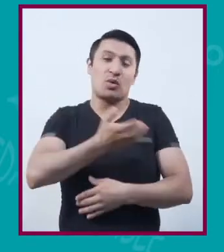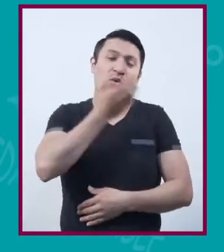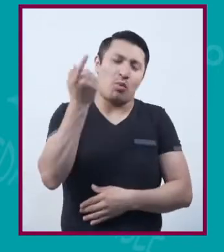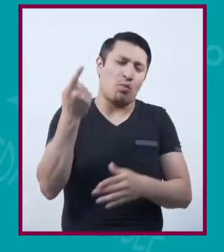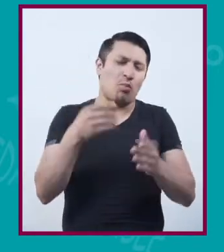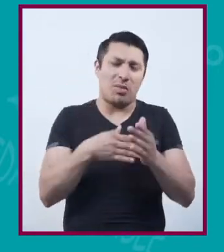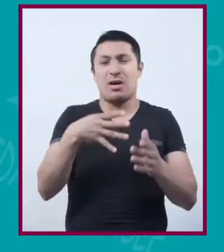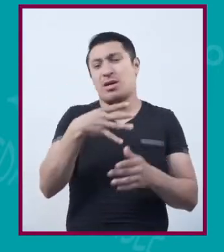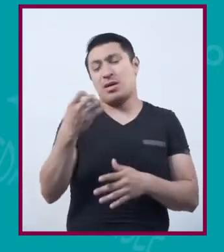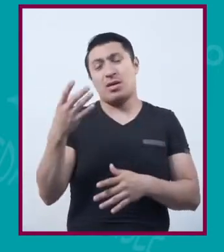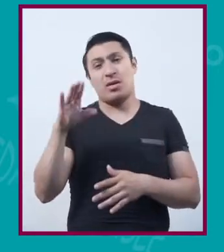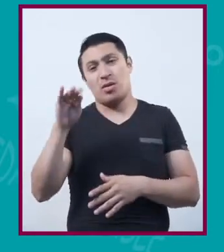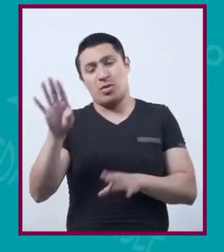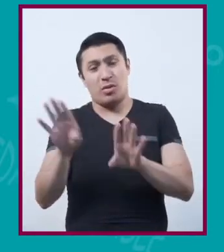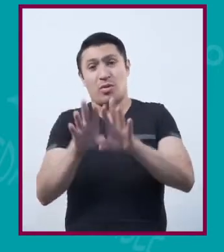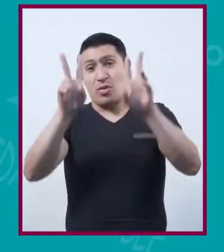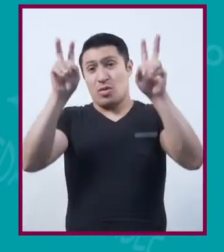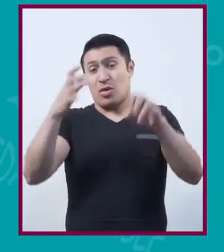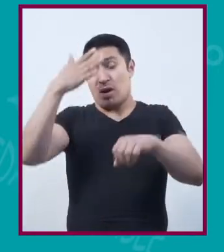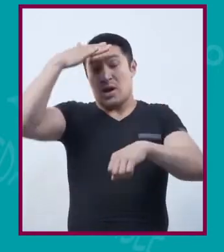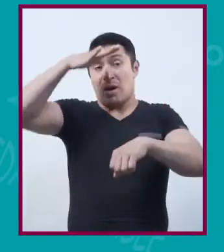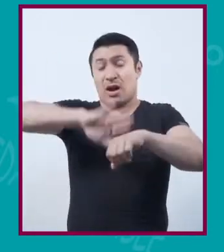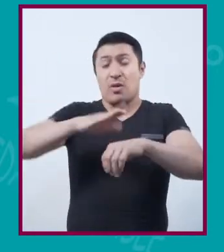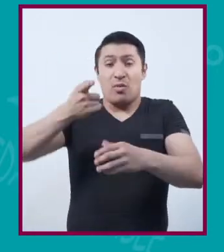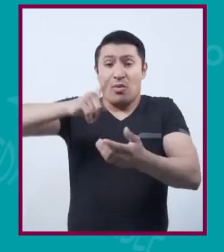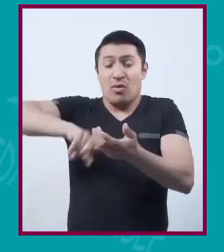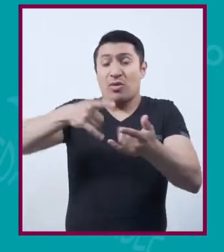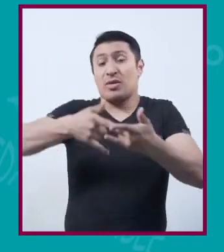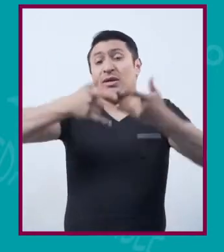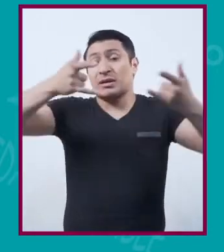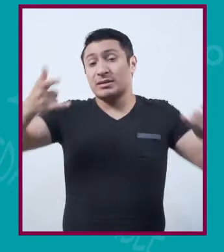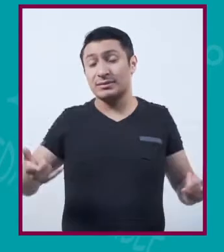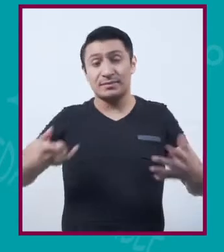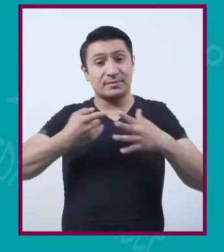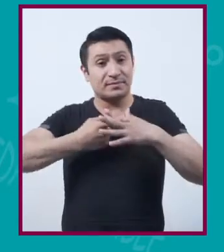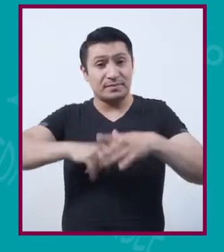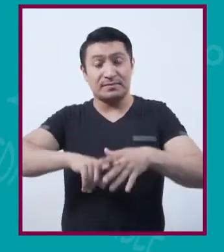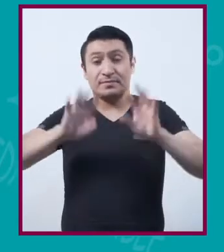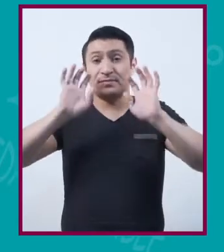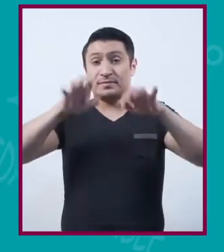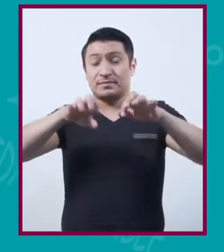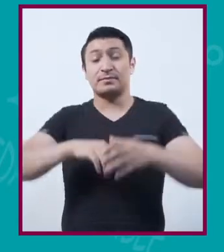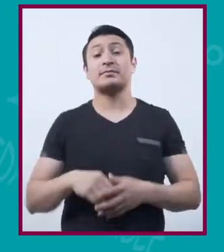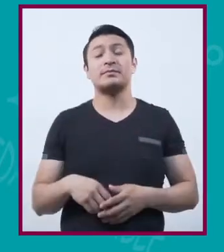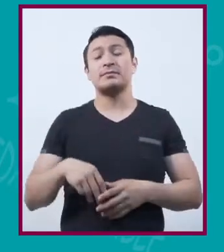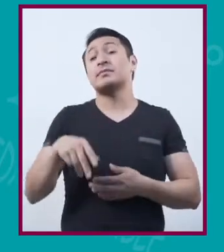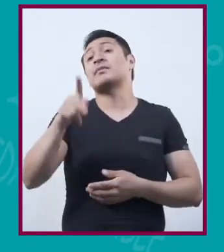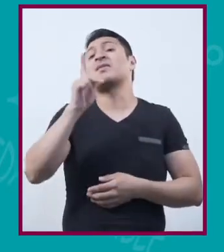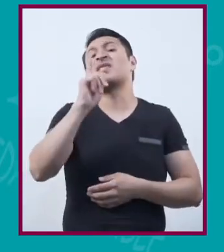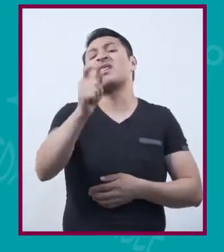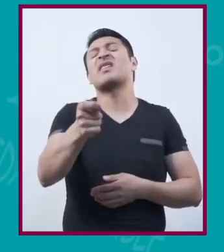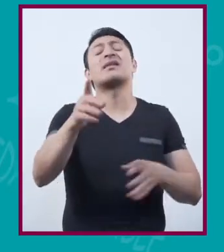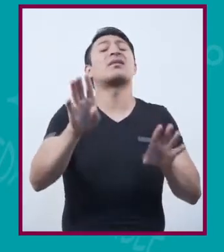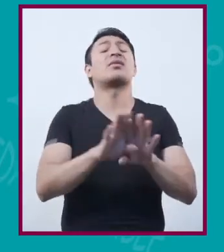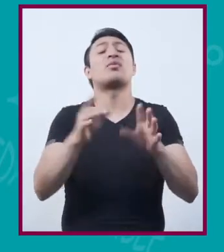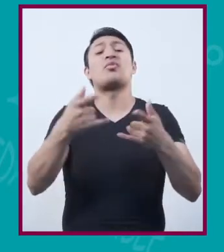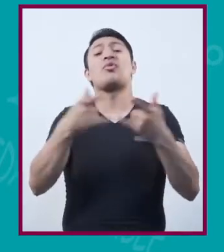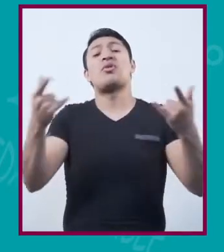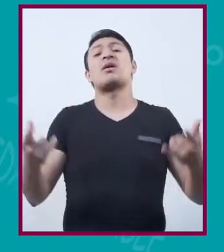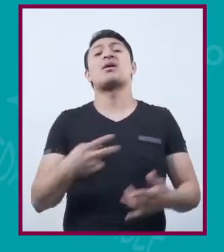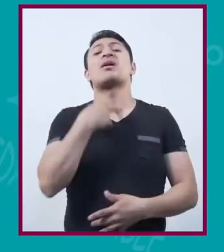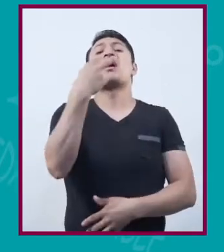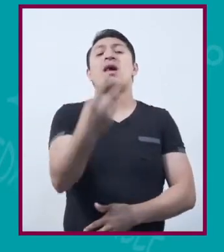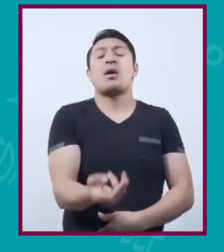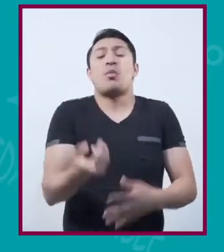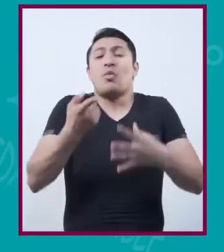en los años 90, cuando el tema de la memoria se incorporó a la historia. En fin, lo que quiero decir es que